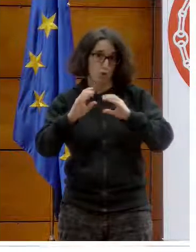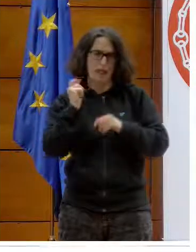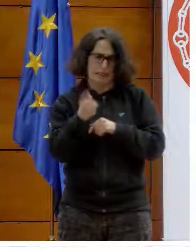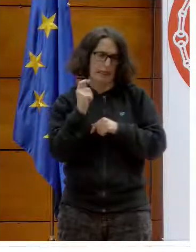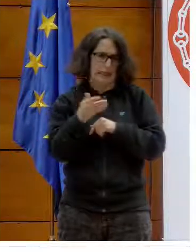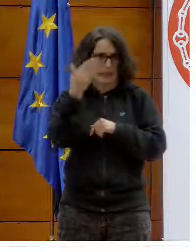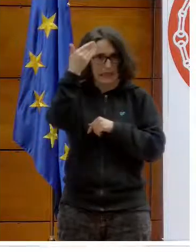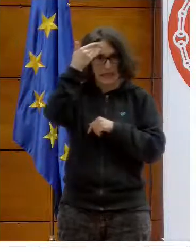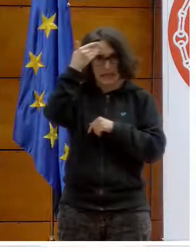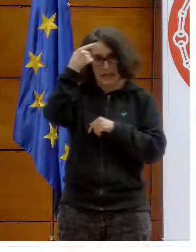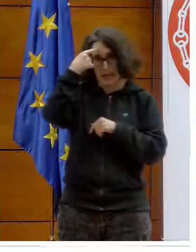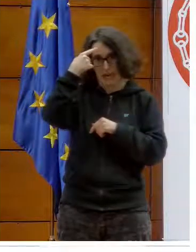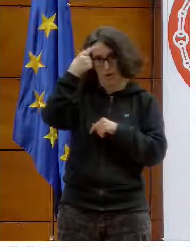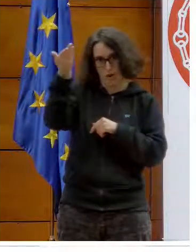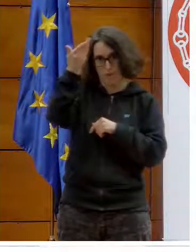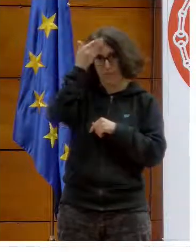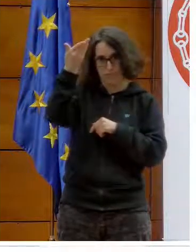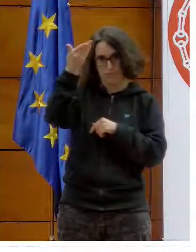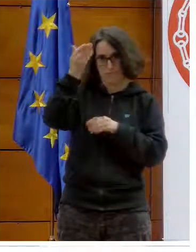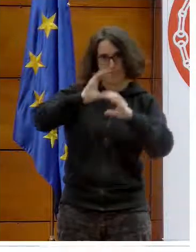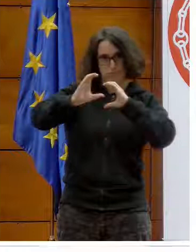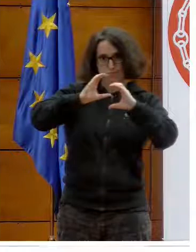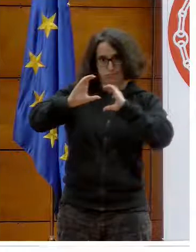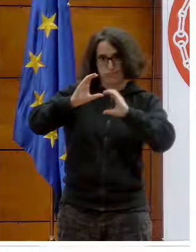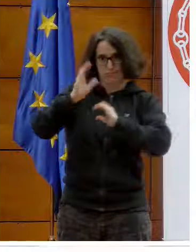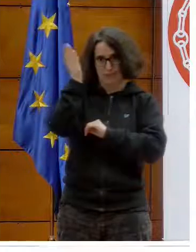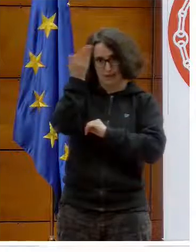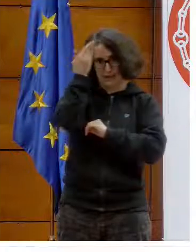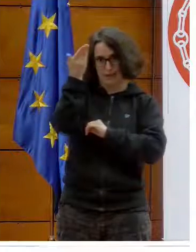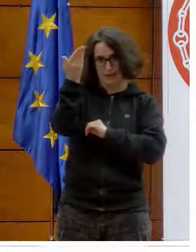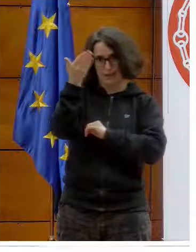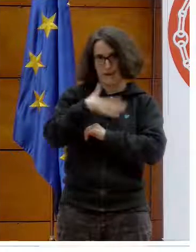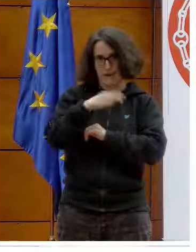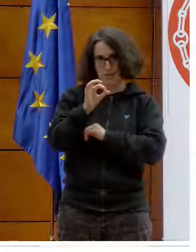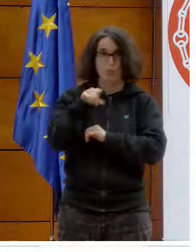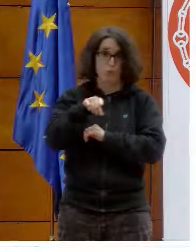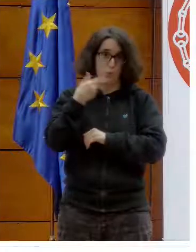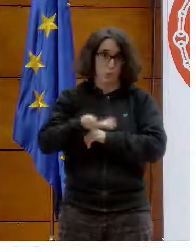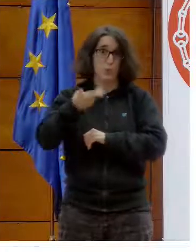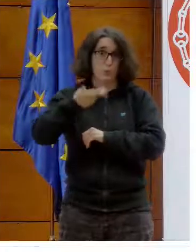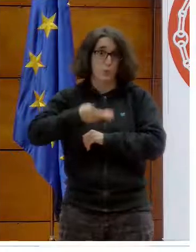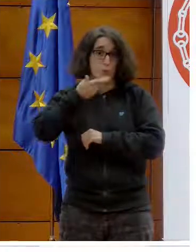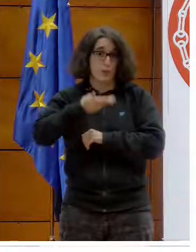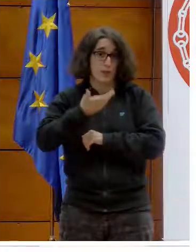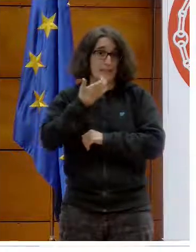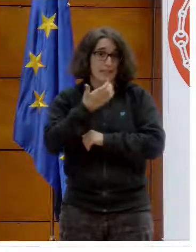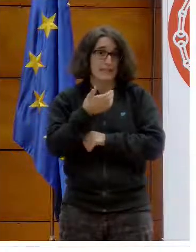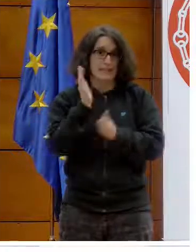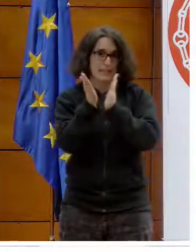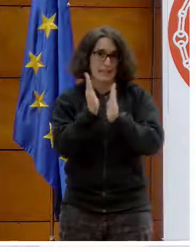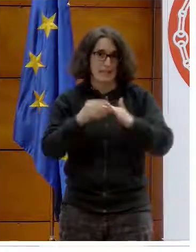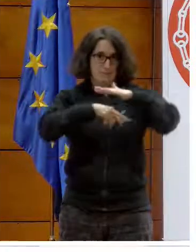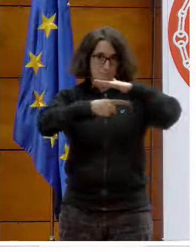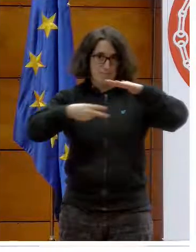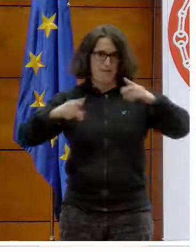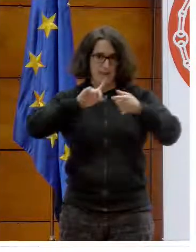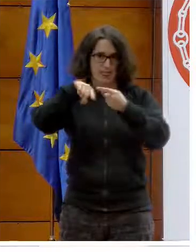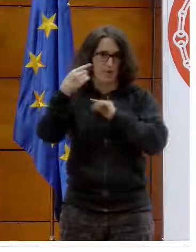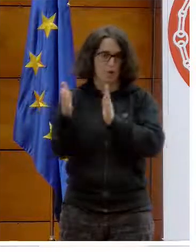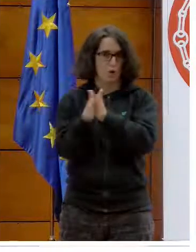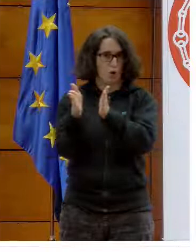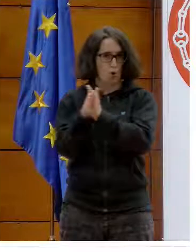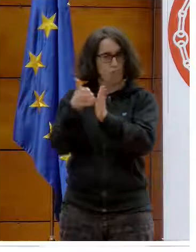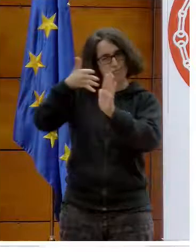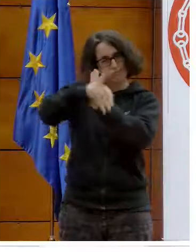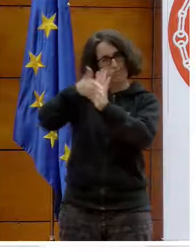neurológicas y va a ser uno de los puntos más determinantes en terapia subacuática. Después mi compañera Penélope hablará más en profundidad de este